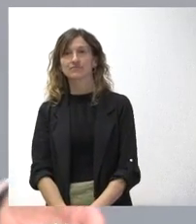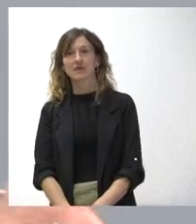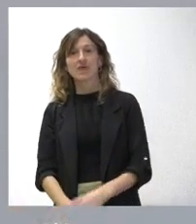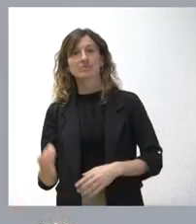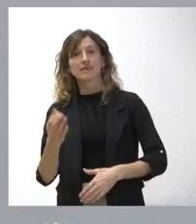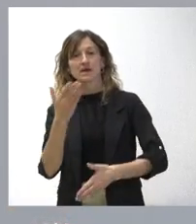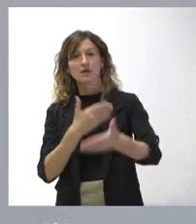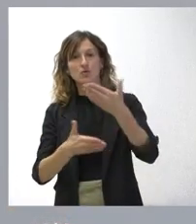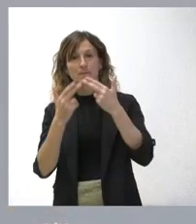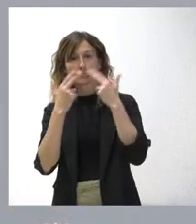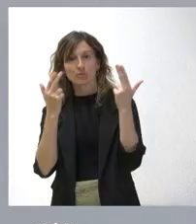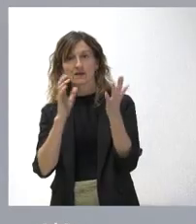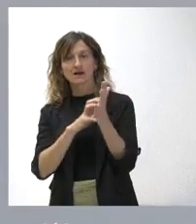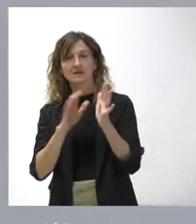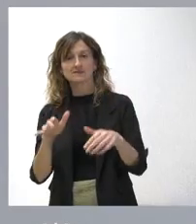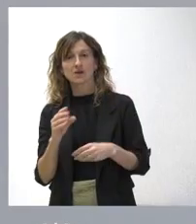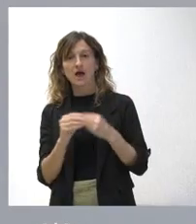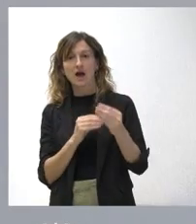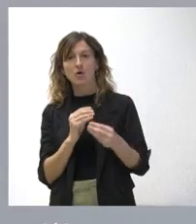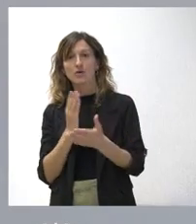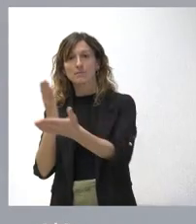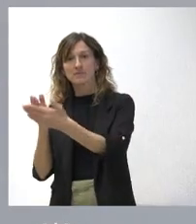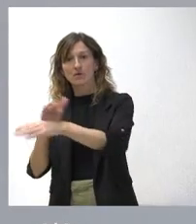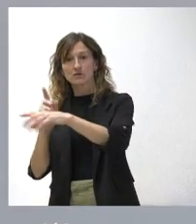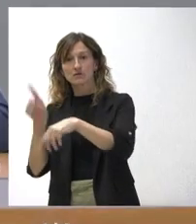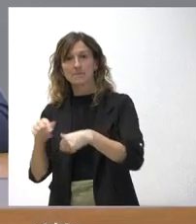esto es lo que hacemos en Castilla y León y esto es lo que le pedimos al Gobierno que haga.